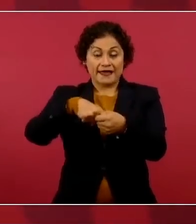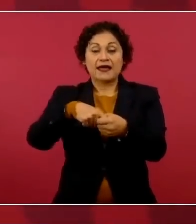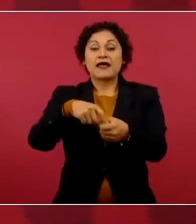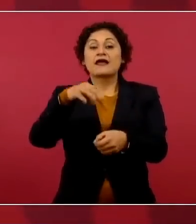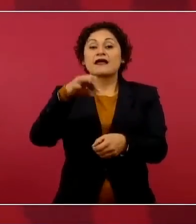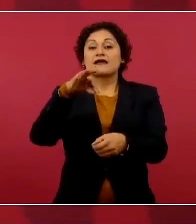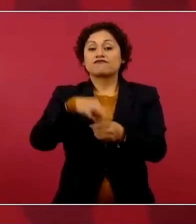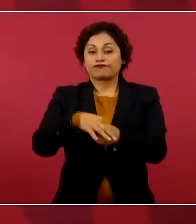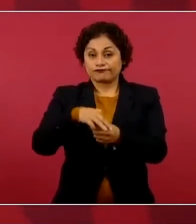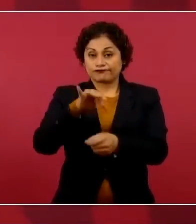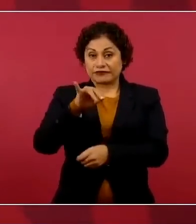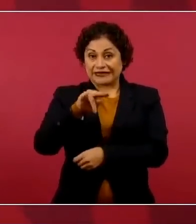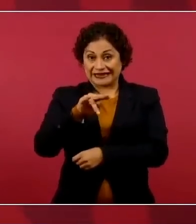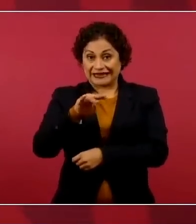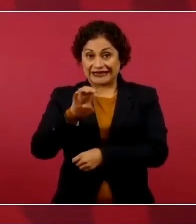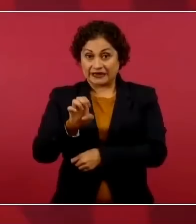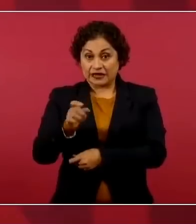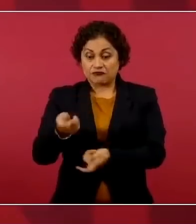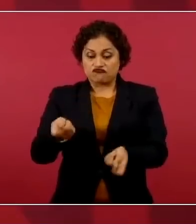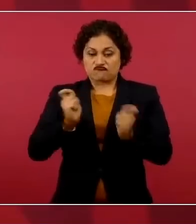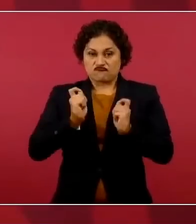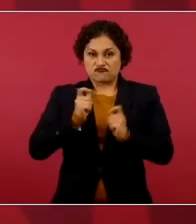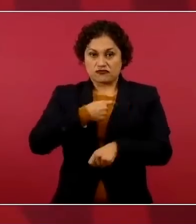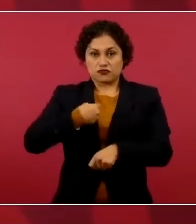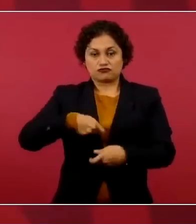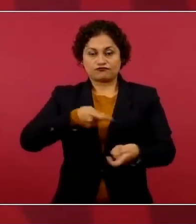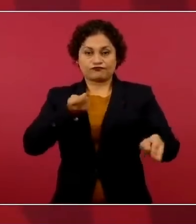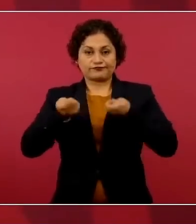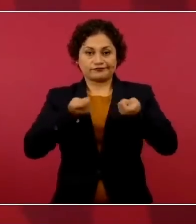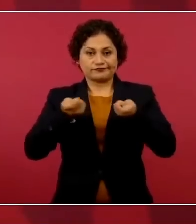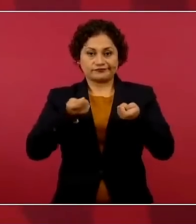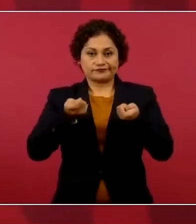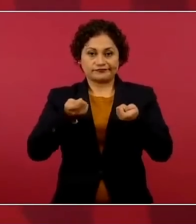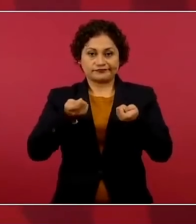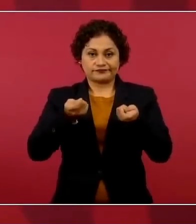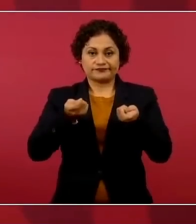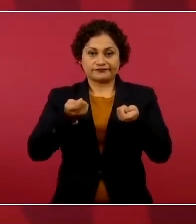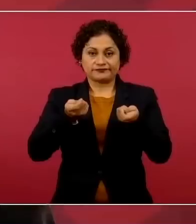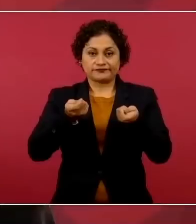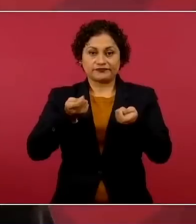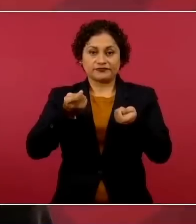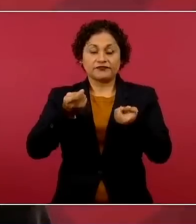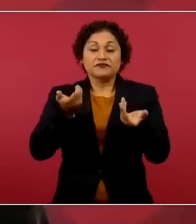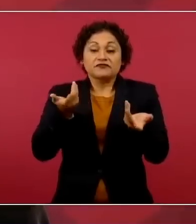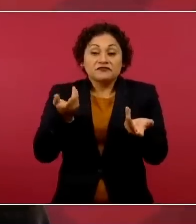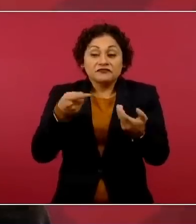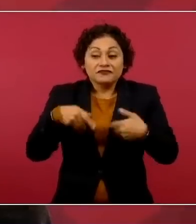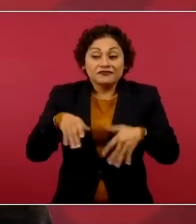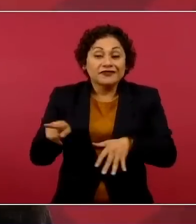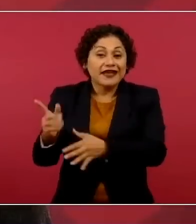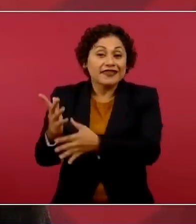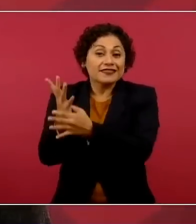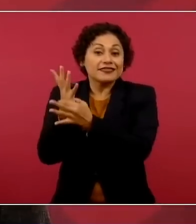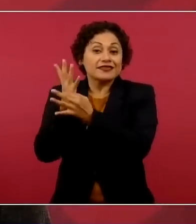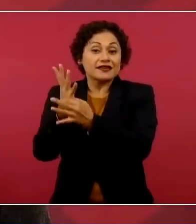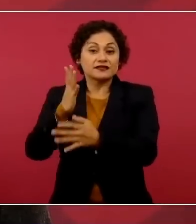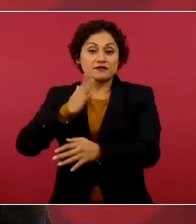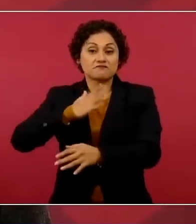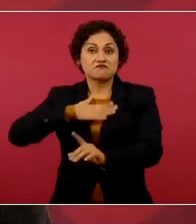y que el propósito era que yo me reeligiera